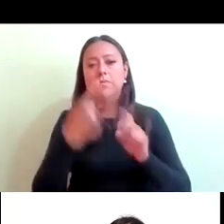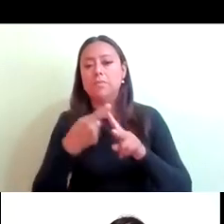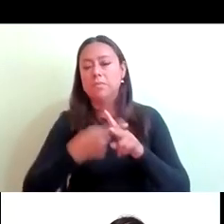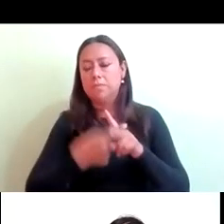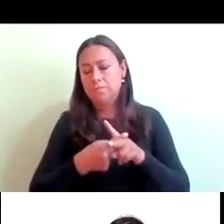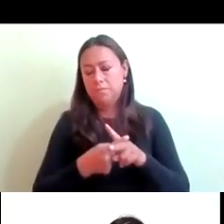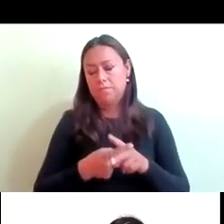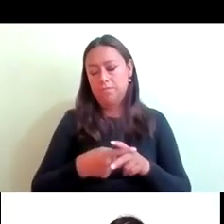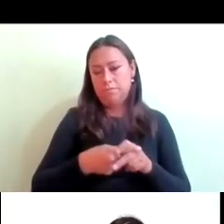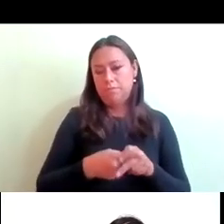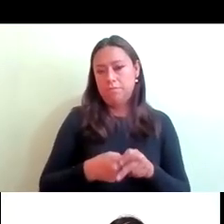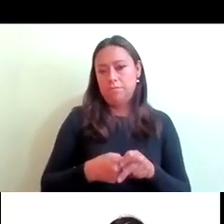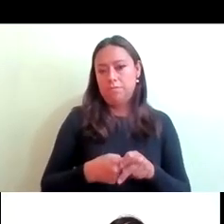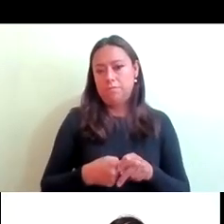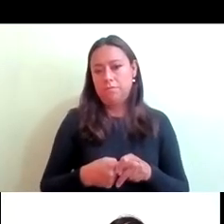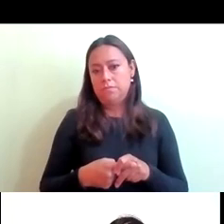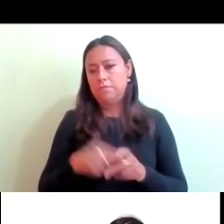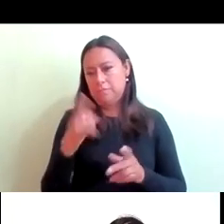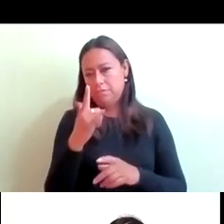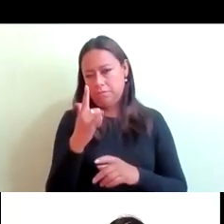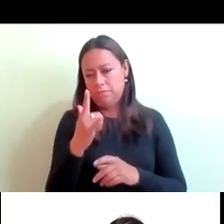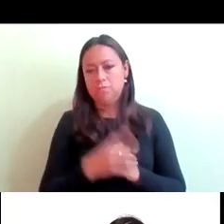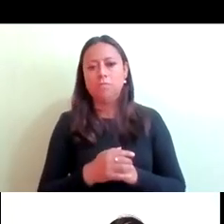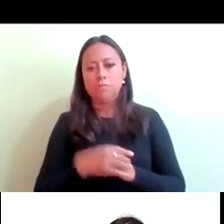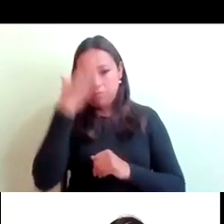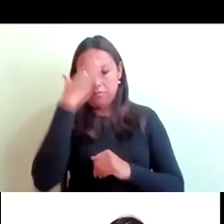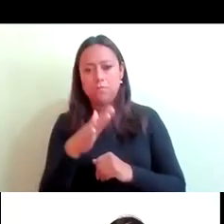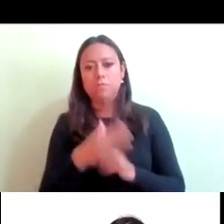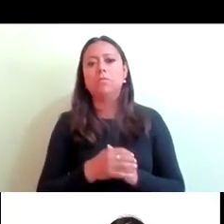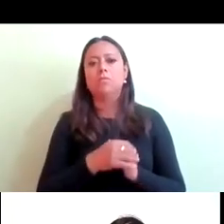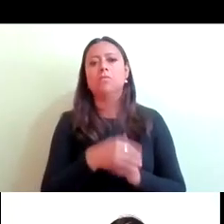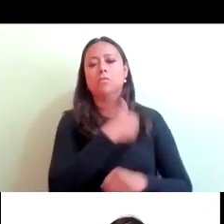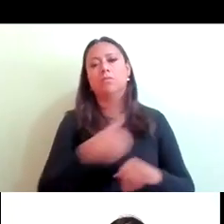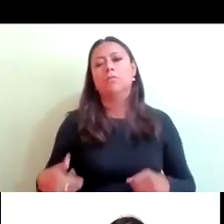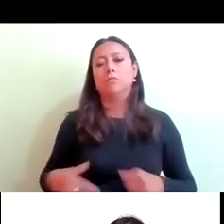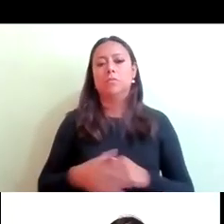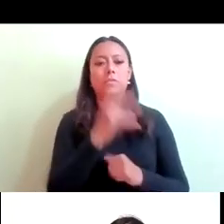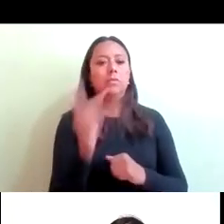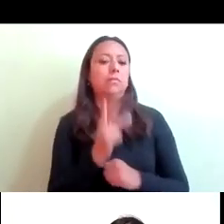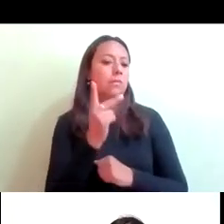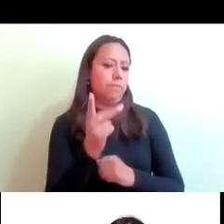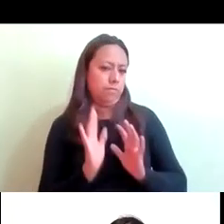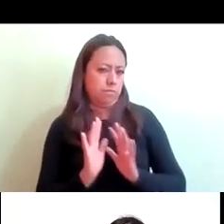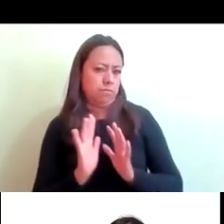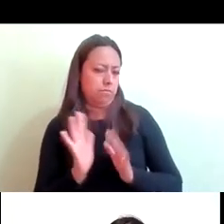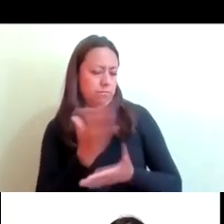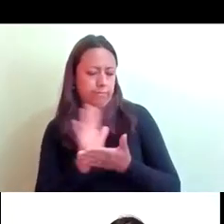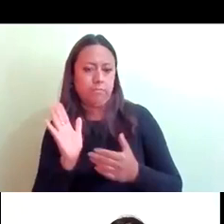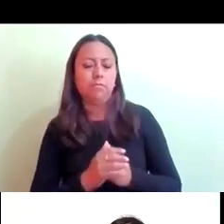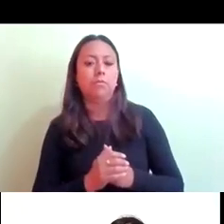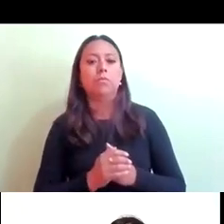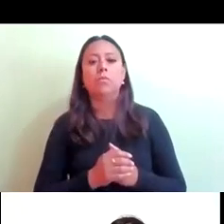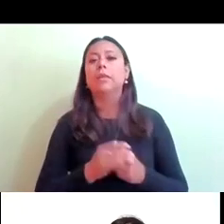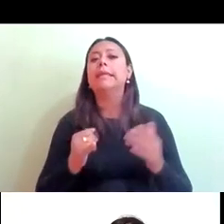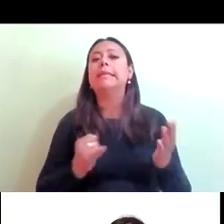pregunta que formulé, déjeme volverla a frasear, era sobre otra cosa. ¿Por qué el dictamen es omiso